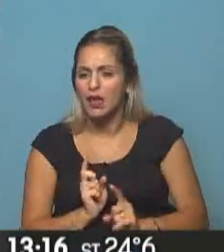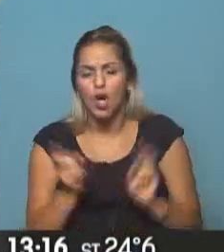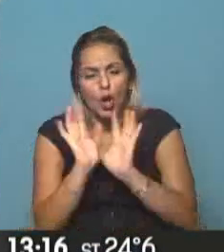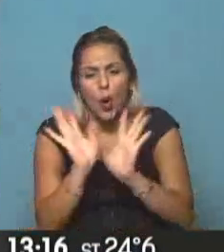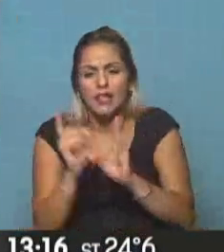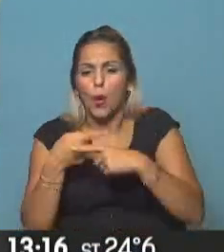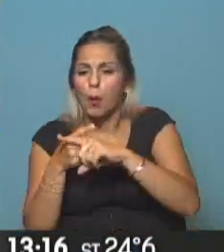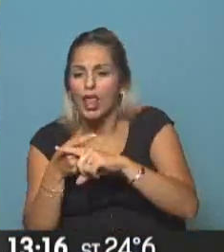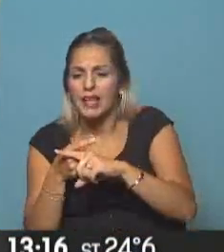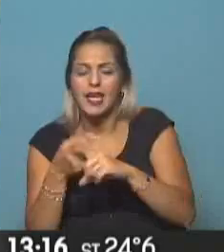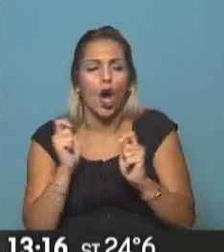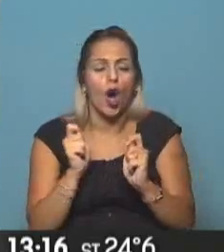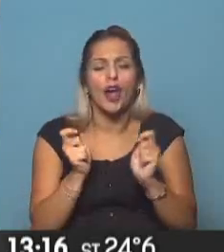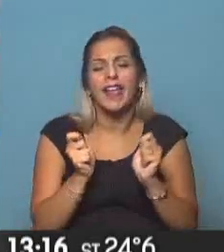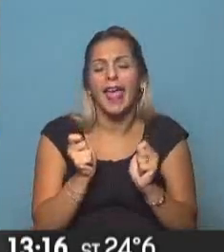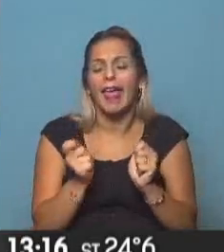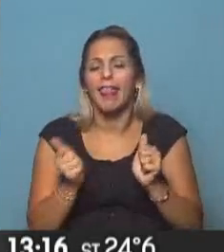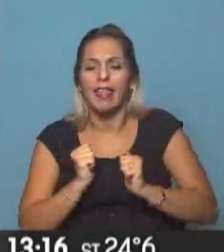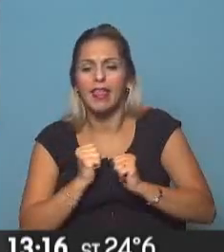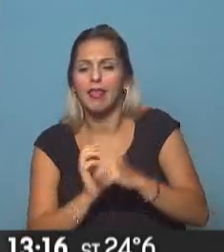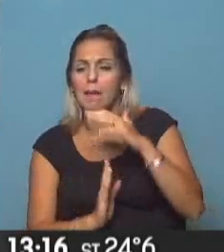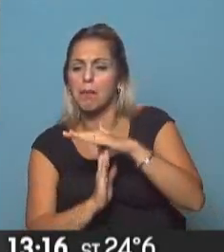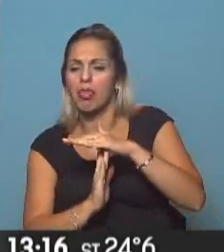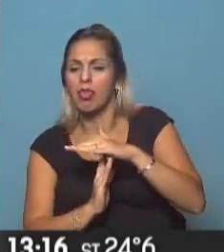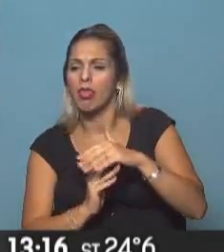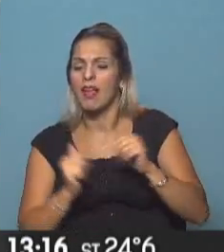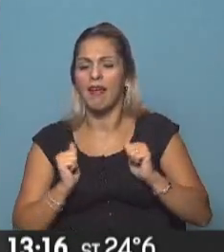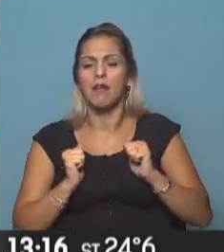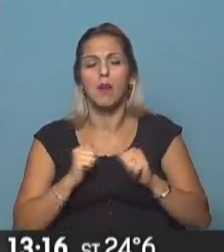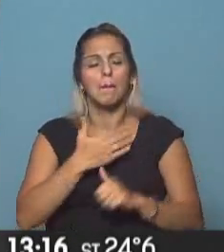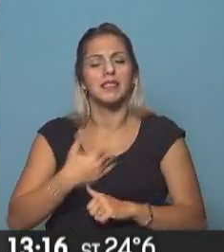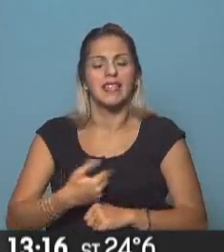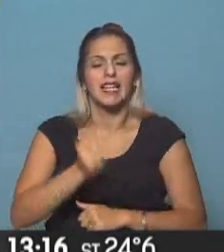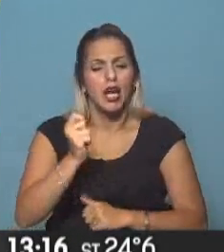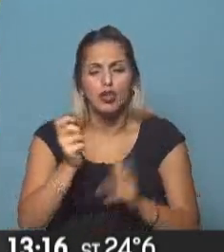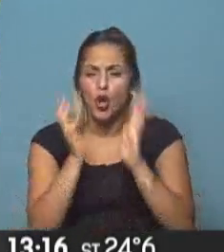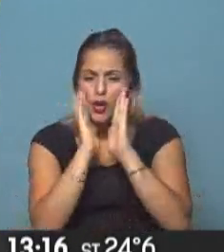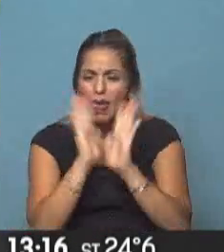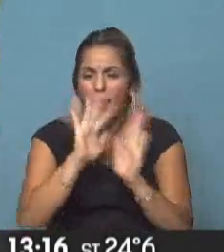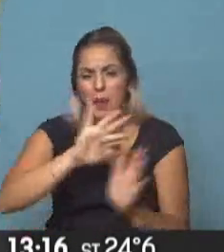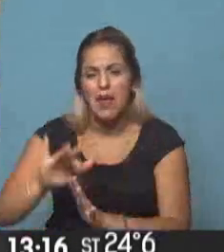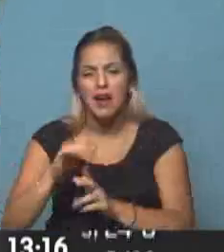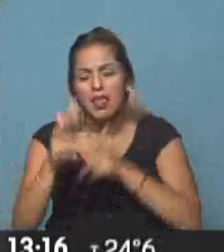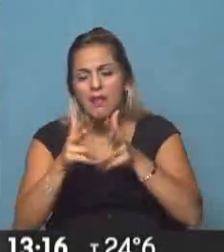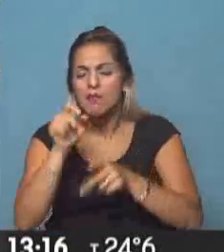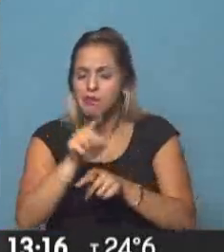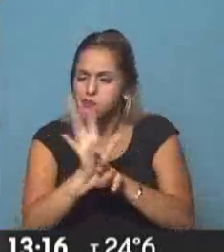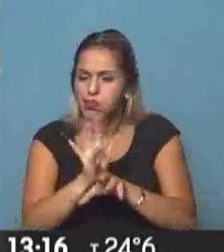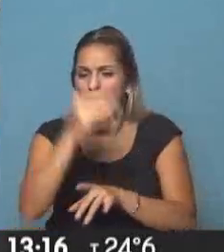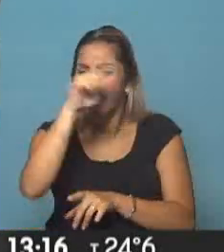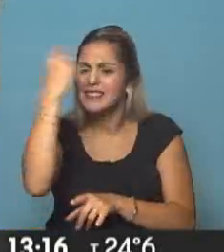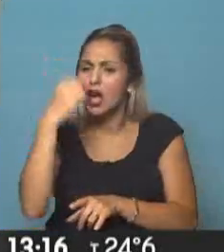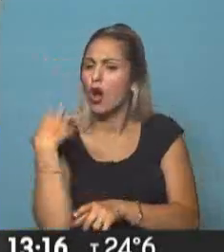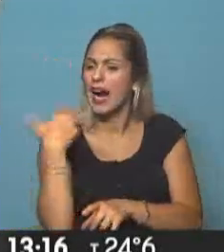política, con quién esté sentado en el sillón de primer mandatario, sino que tiene que ver con una respuesta del Estado argentino